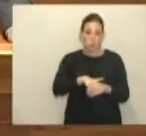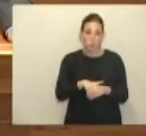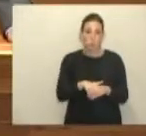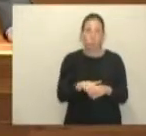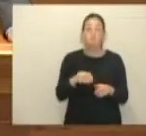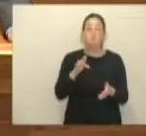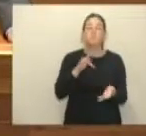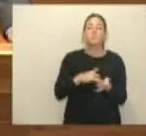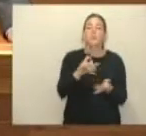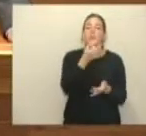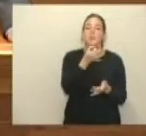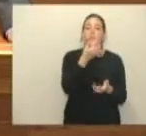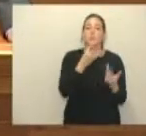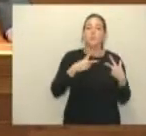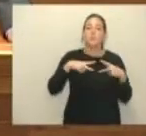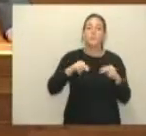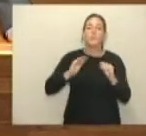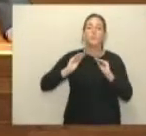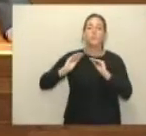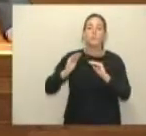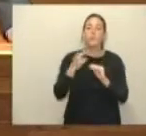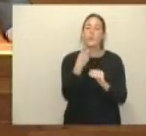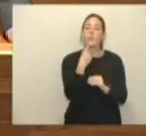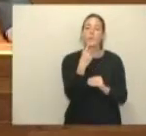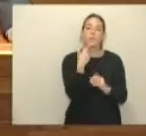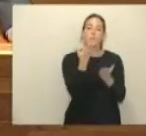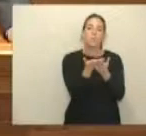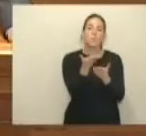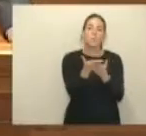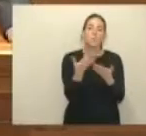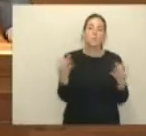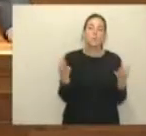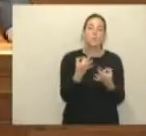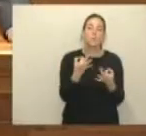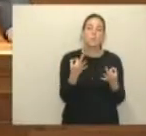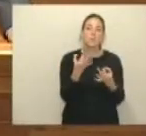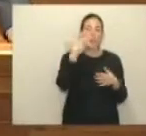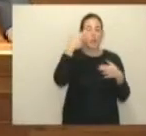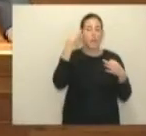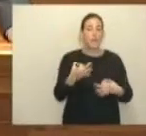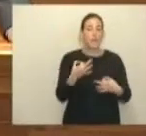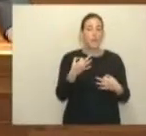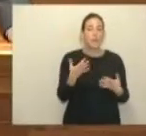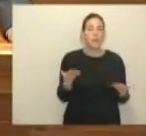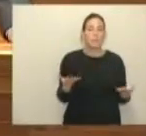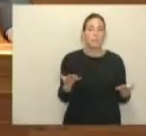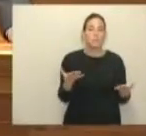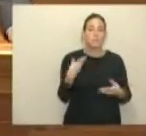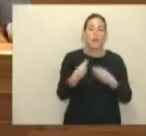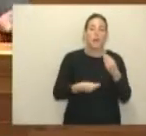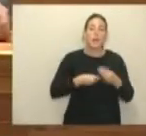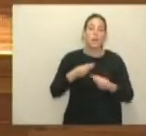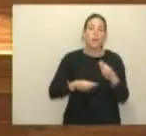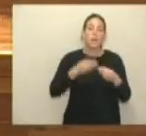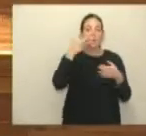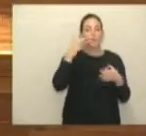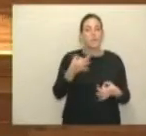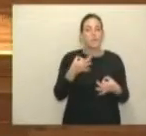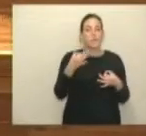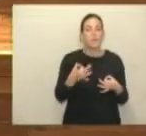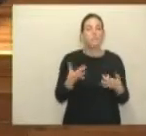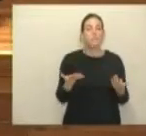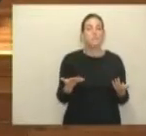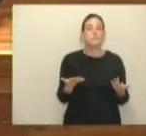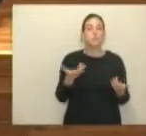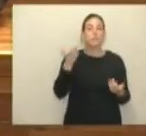su discurso la señora Ramos apelando precisamente a las realidades, ¿no? A que hagamos realidades y que no